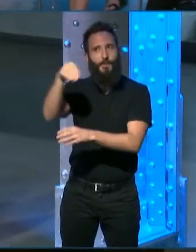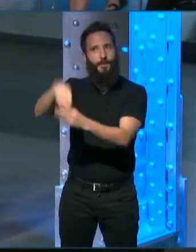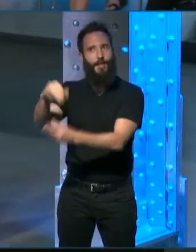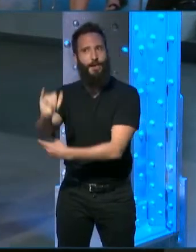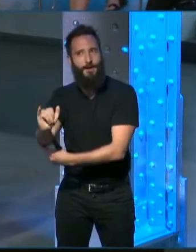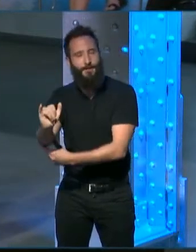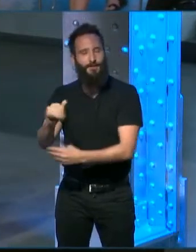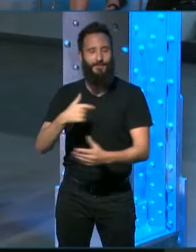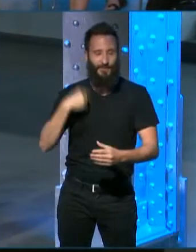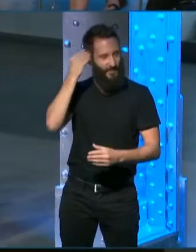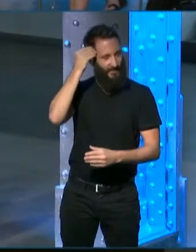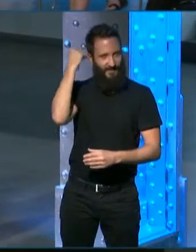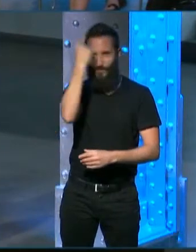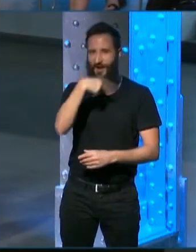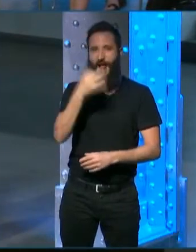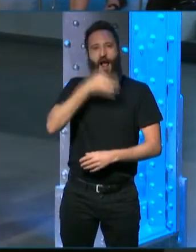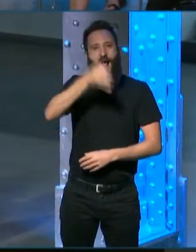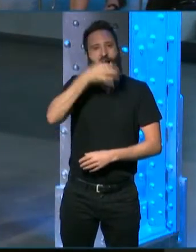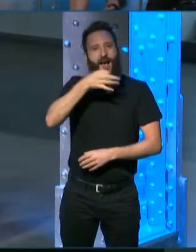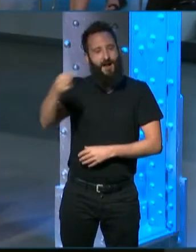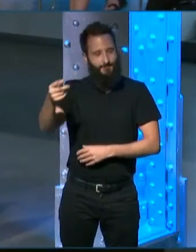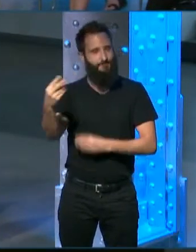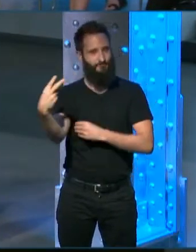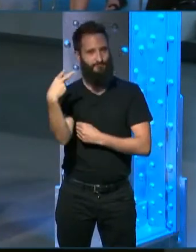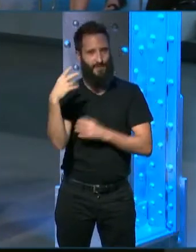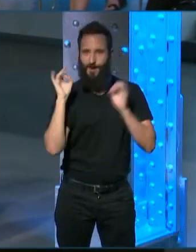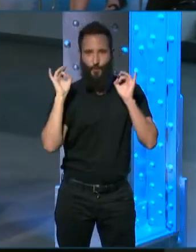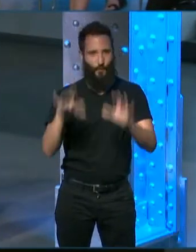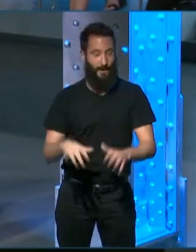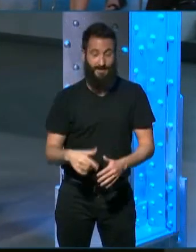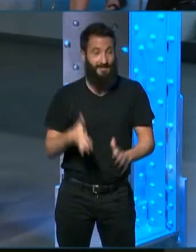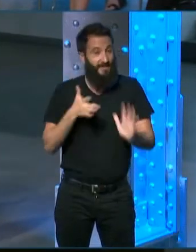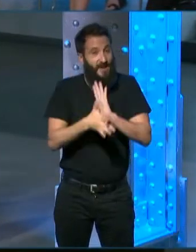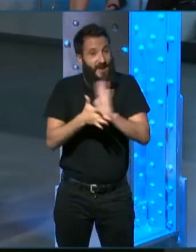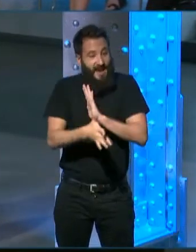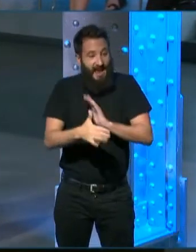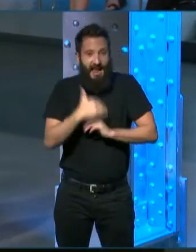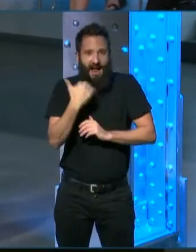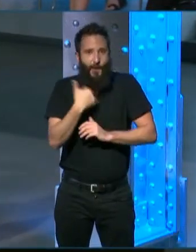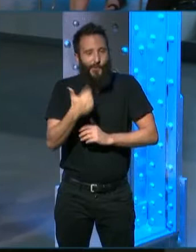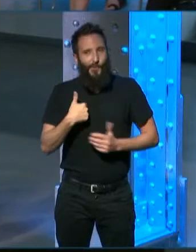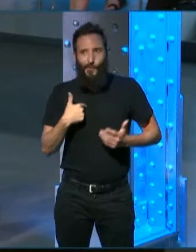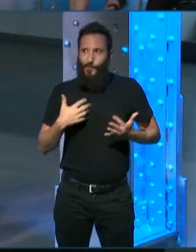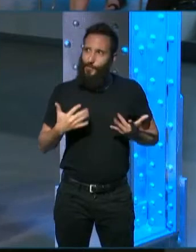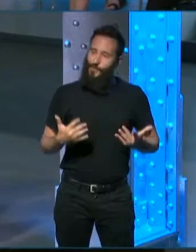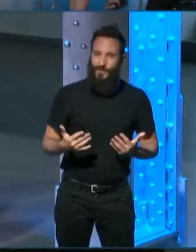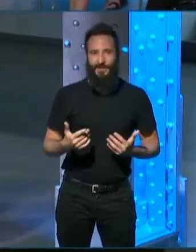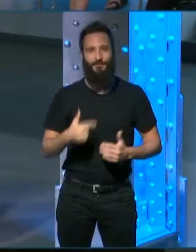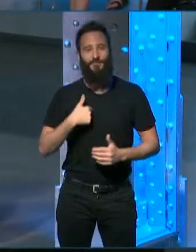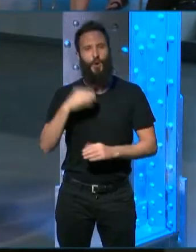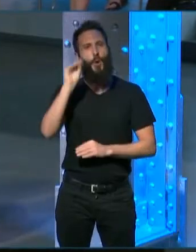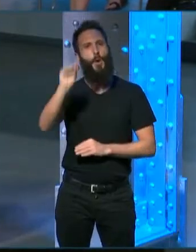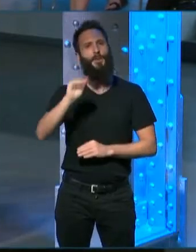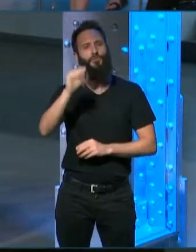mira así cuando hablo. Es una cosa que me resulta muy, muy inquietante. Oye, yo tengo una pregunta para